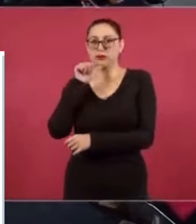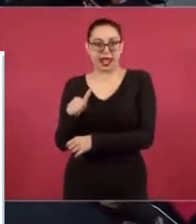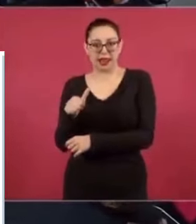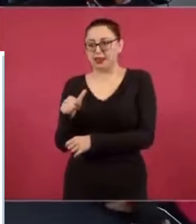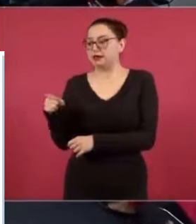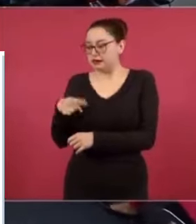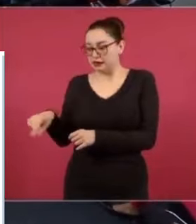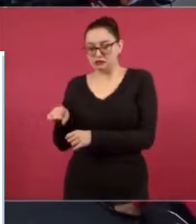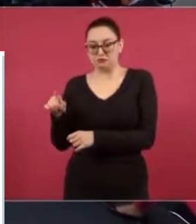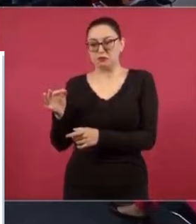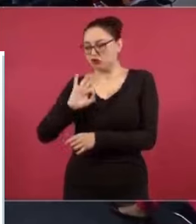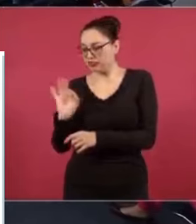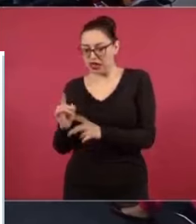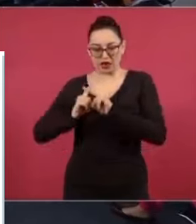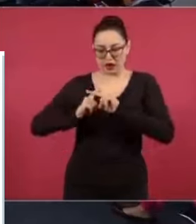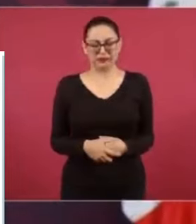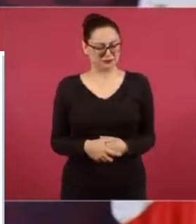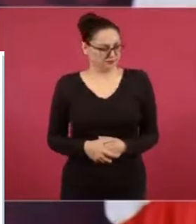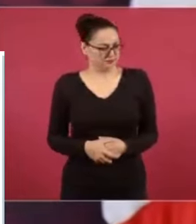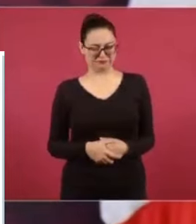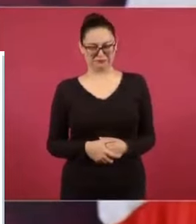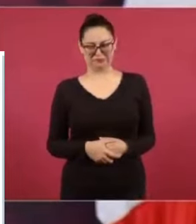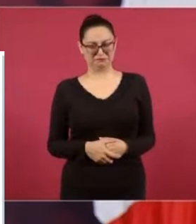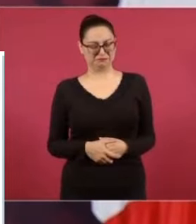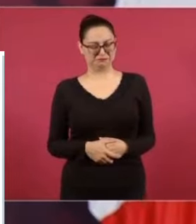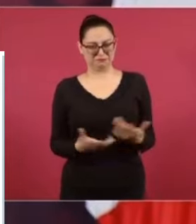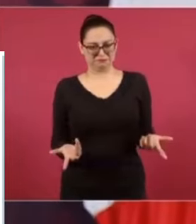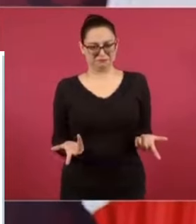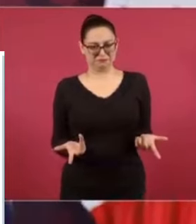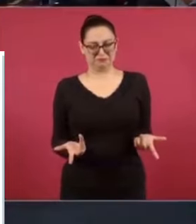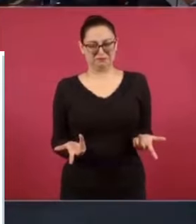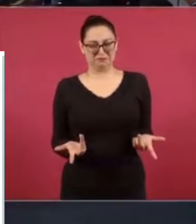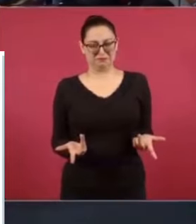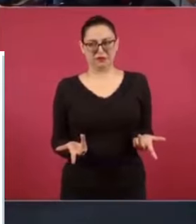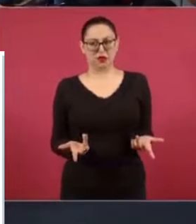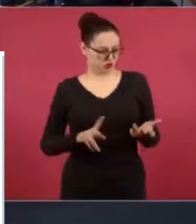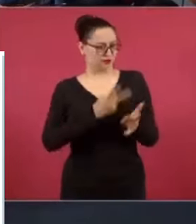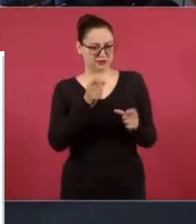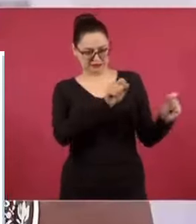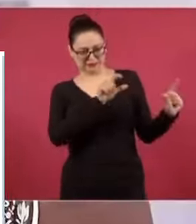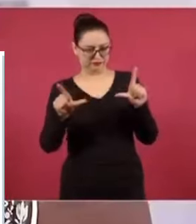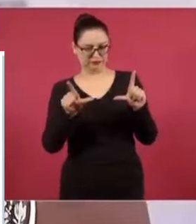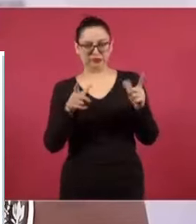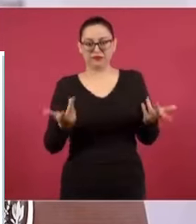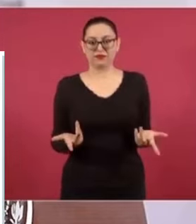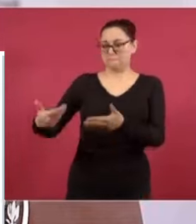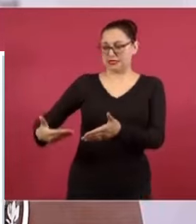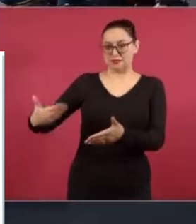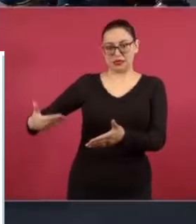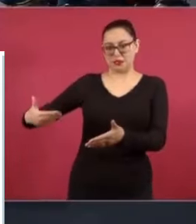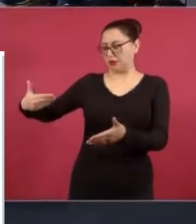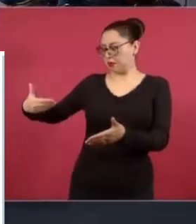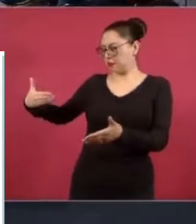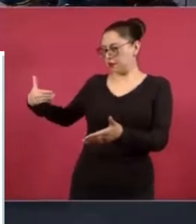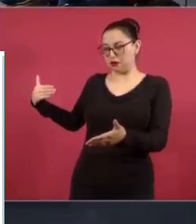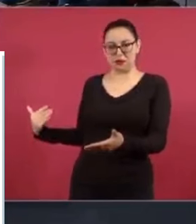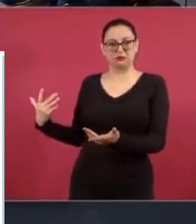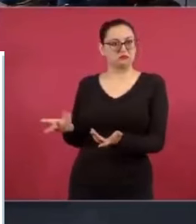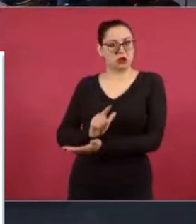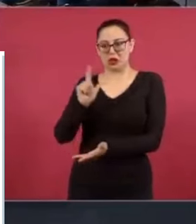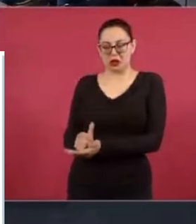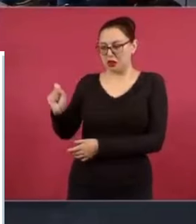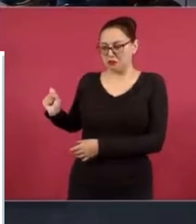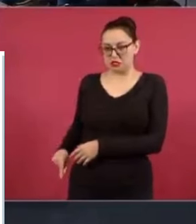hay que interpretar la Constitución. ¿Por qué no volvemos a poner el cuadro? Se usa ese mandato